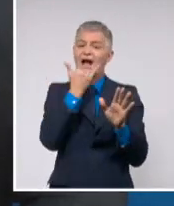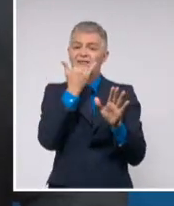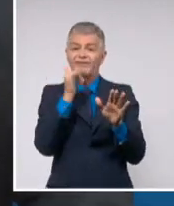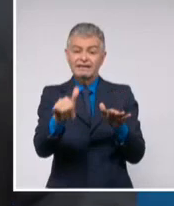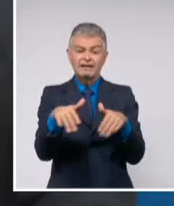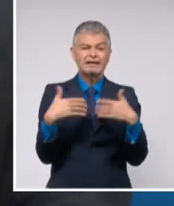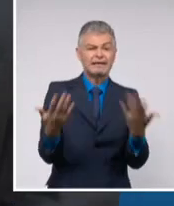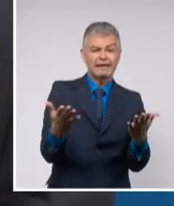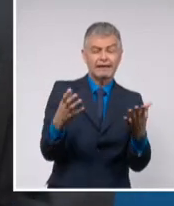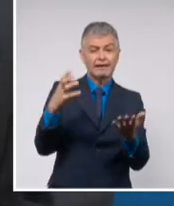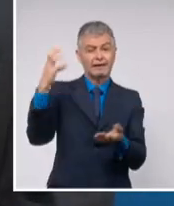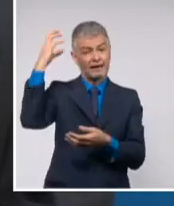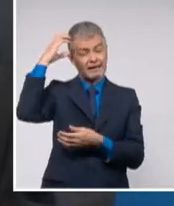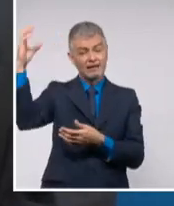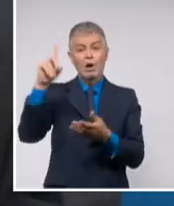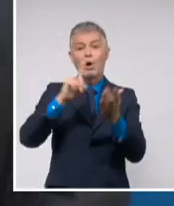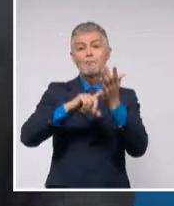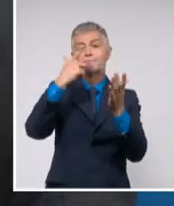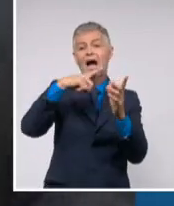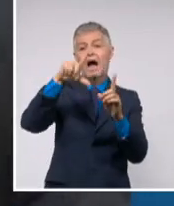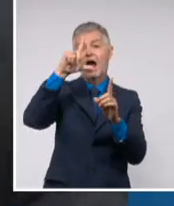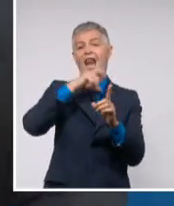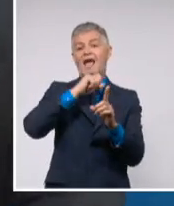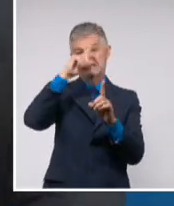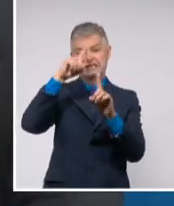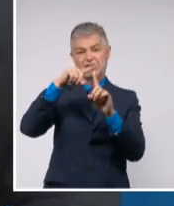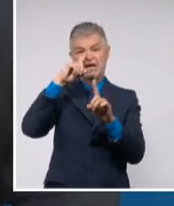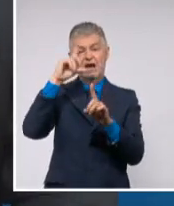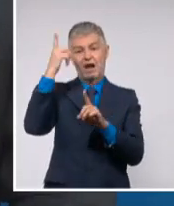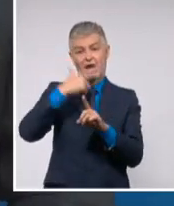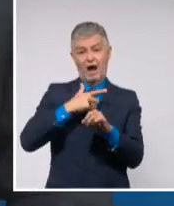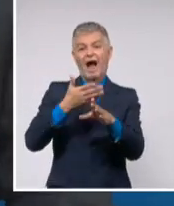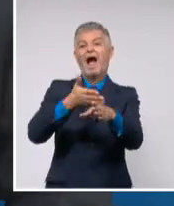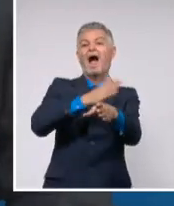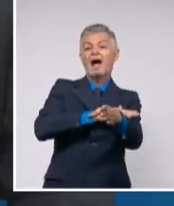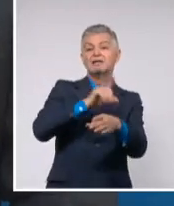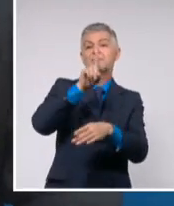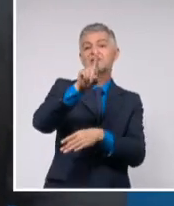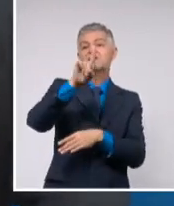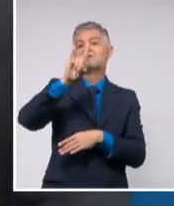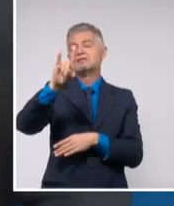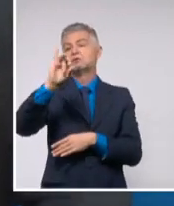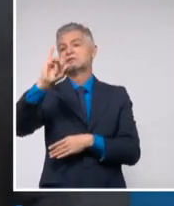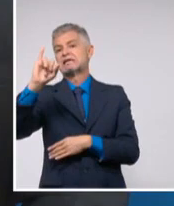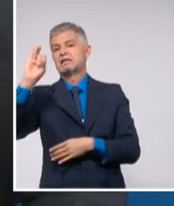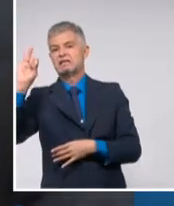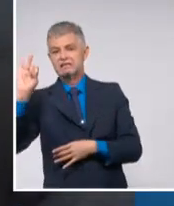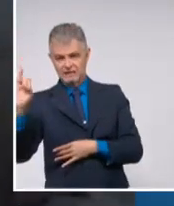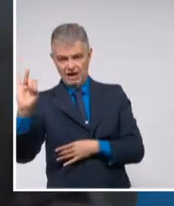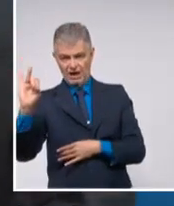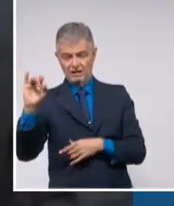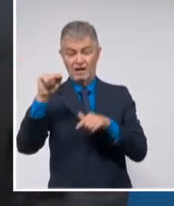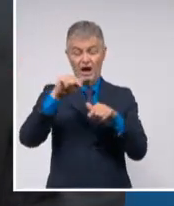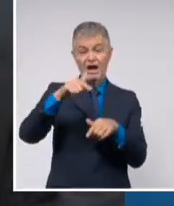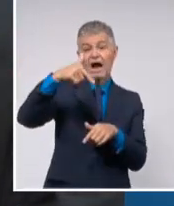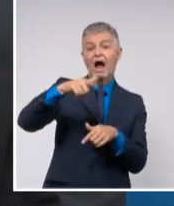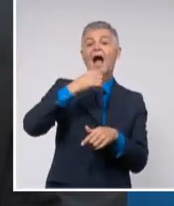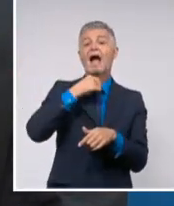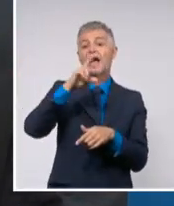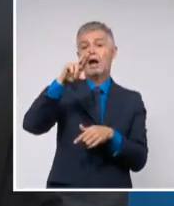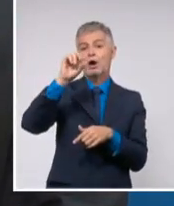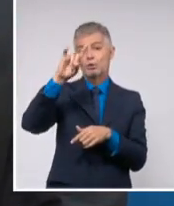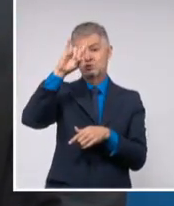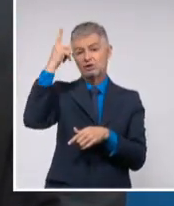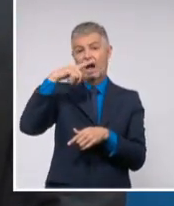Palestina en las fronteras anteriores a 1967 y con Jerusalén Oriental como